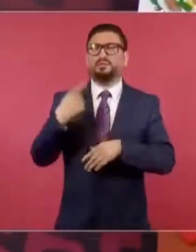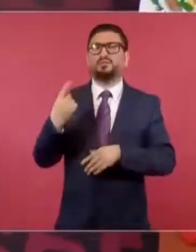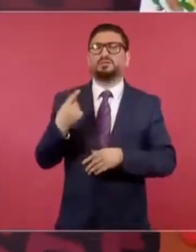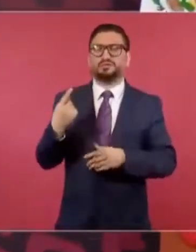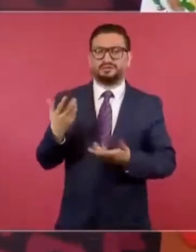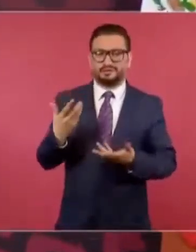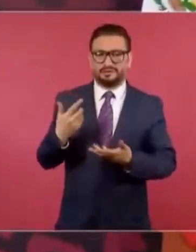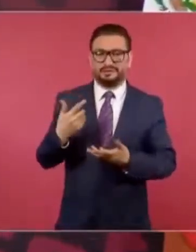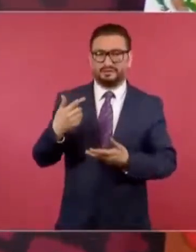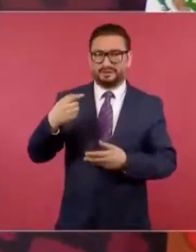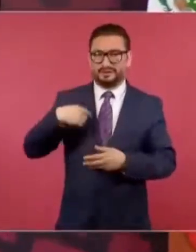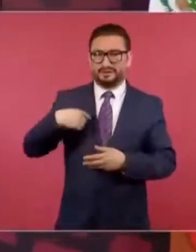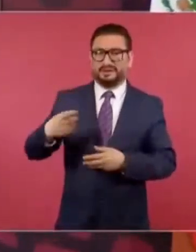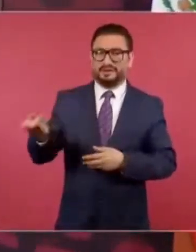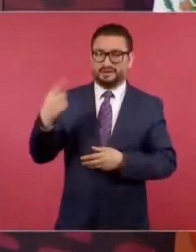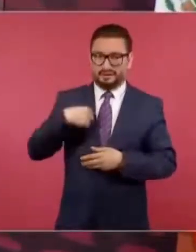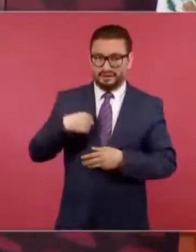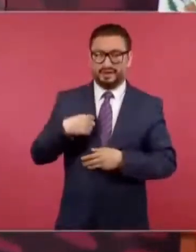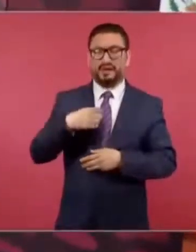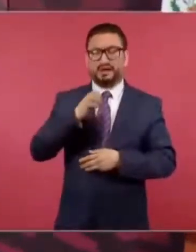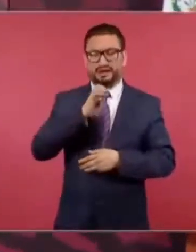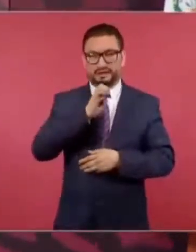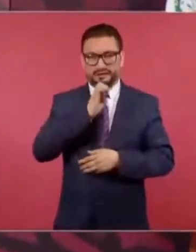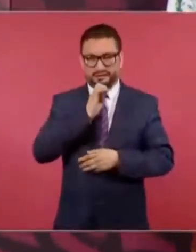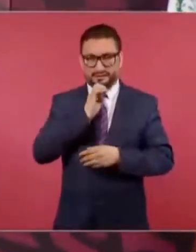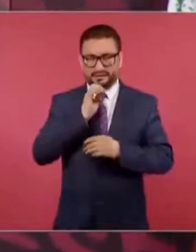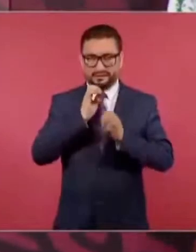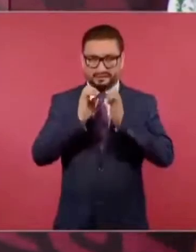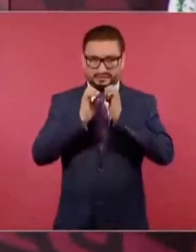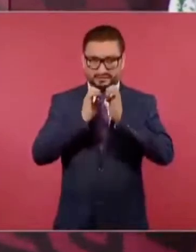porque me hace una entrevista,